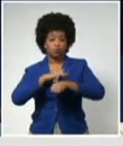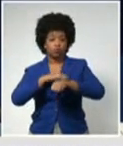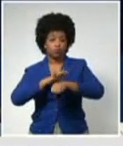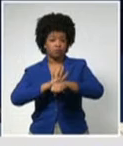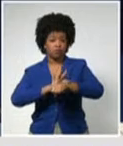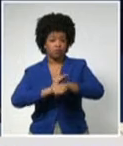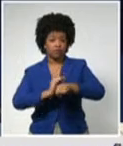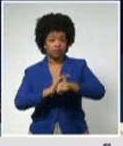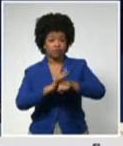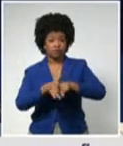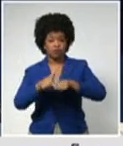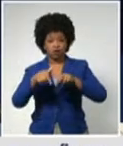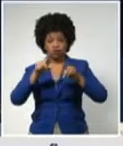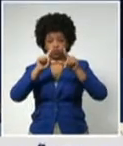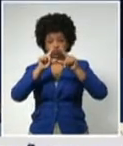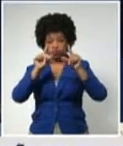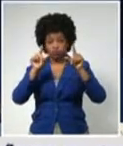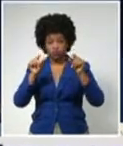en Cuba.